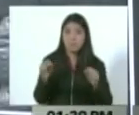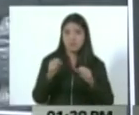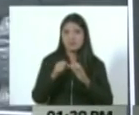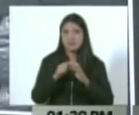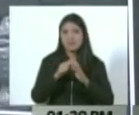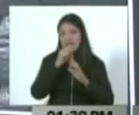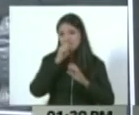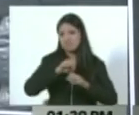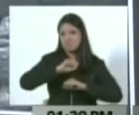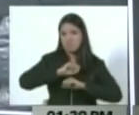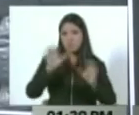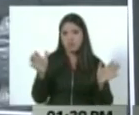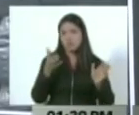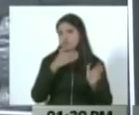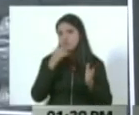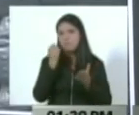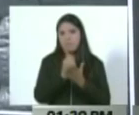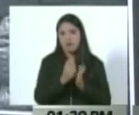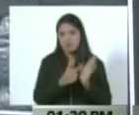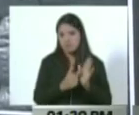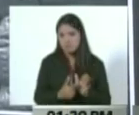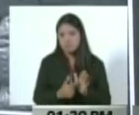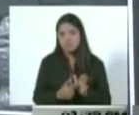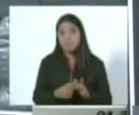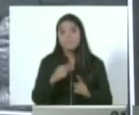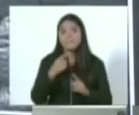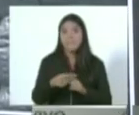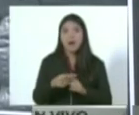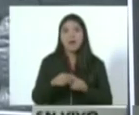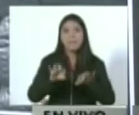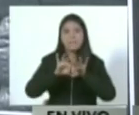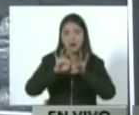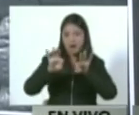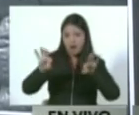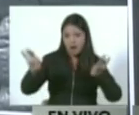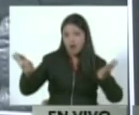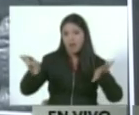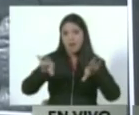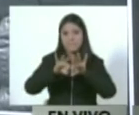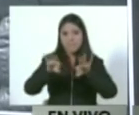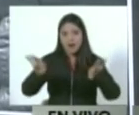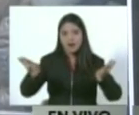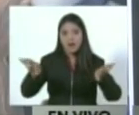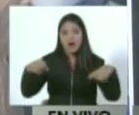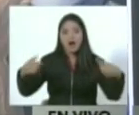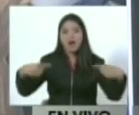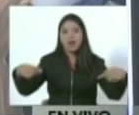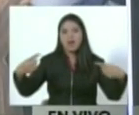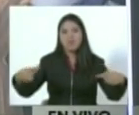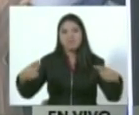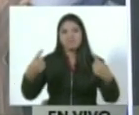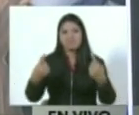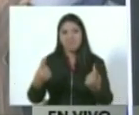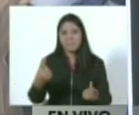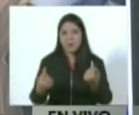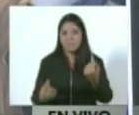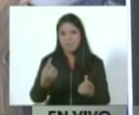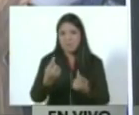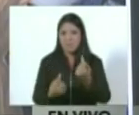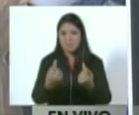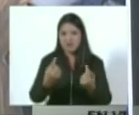mano sin marca. Además de trozos de manguera con clavos de acero de los llamados Miguelitos